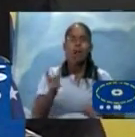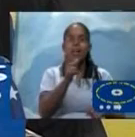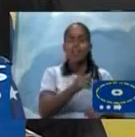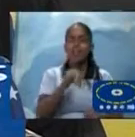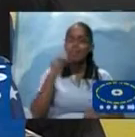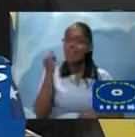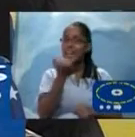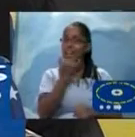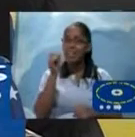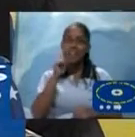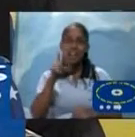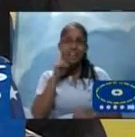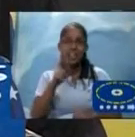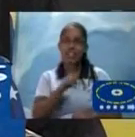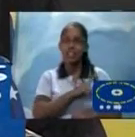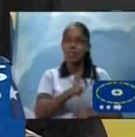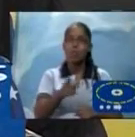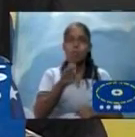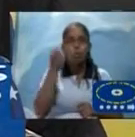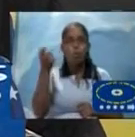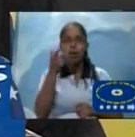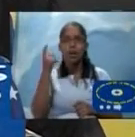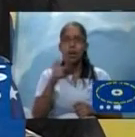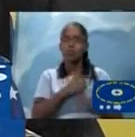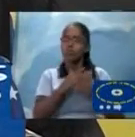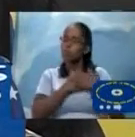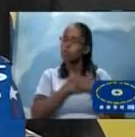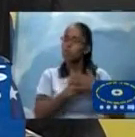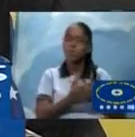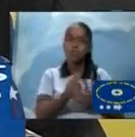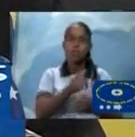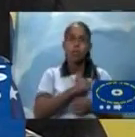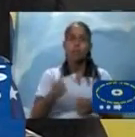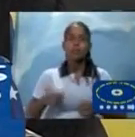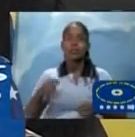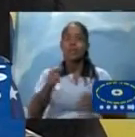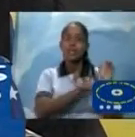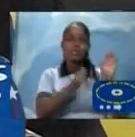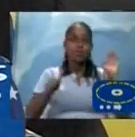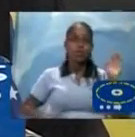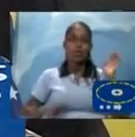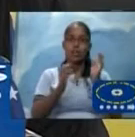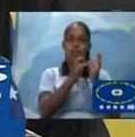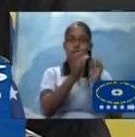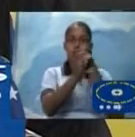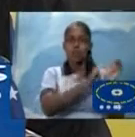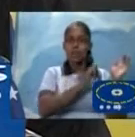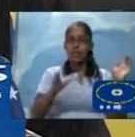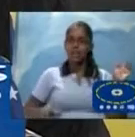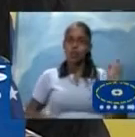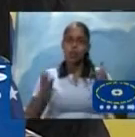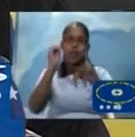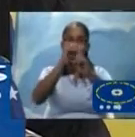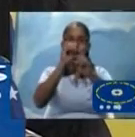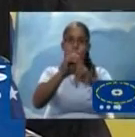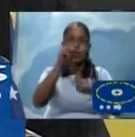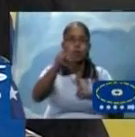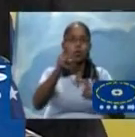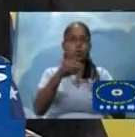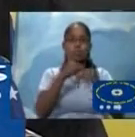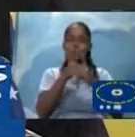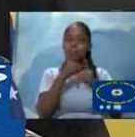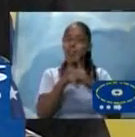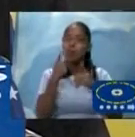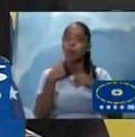engañando, engañadores de oficio, buscando su beneficio personal. Y el Señor Jesucristo le advirtió a sus discípulos,